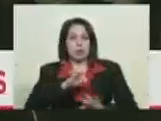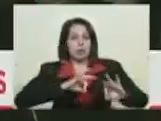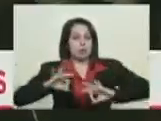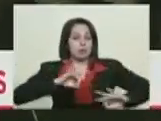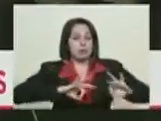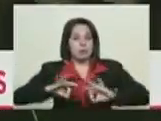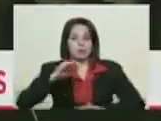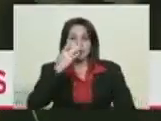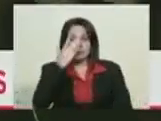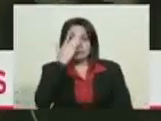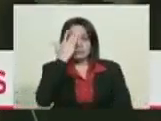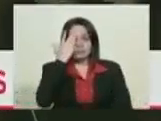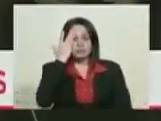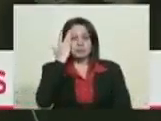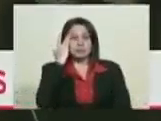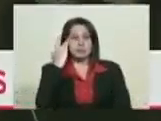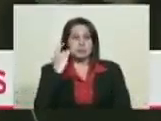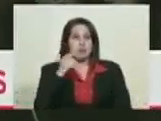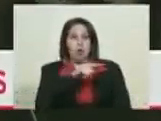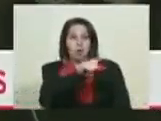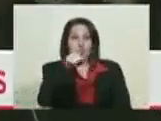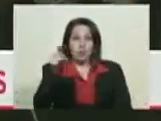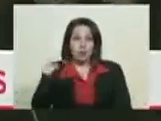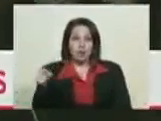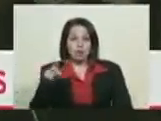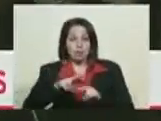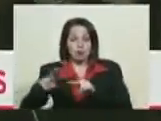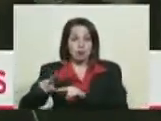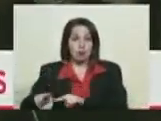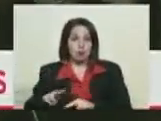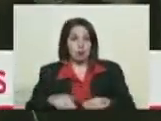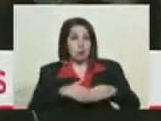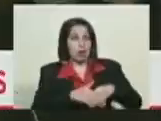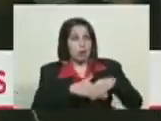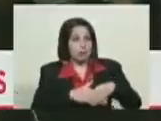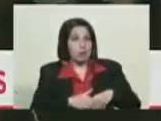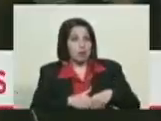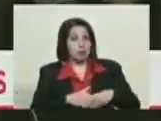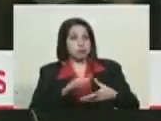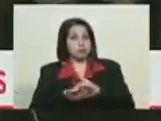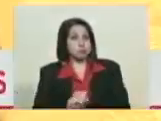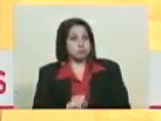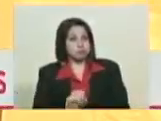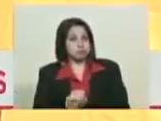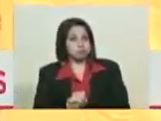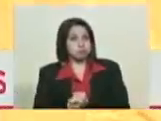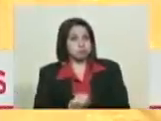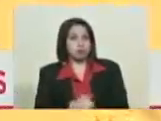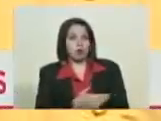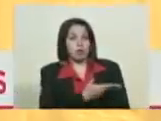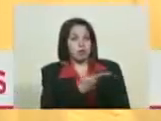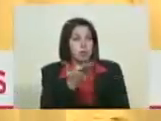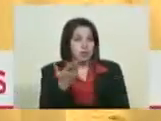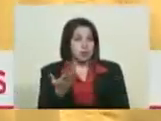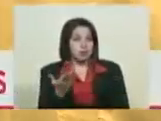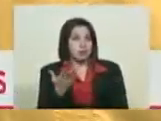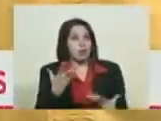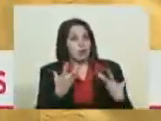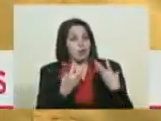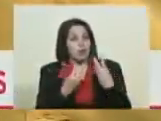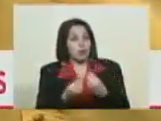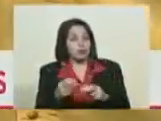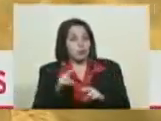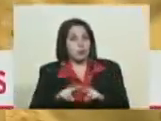Preparémonos, por ellos, mira, por ellos, dame esta mano, por ellos preparémonos, por estos